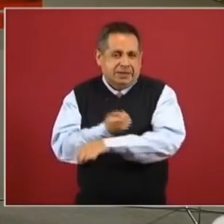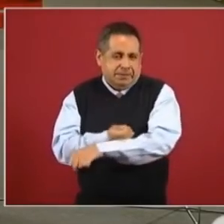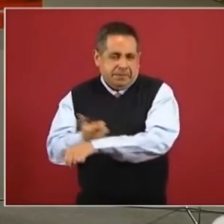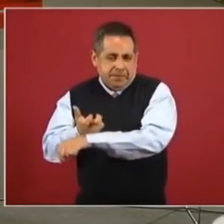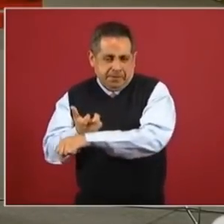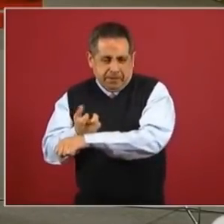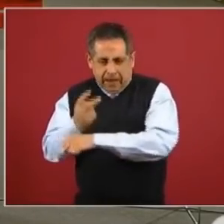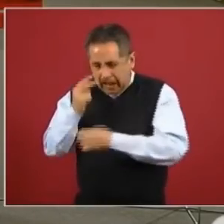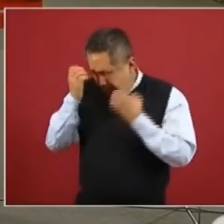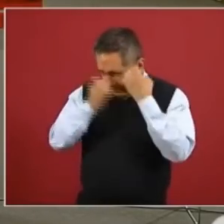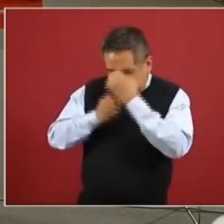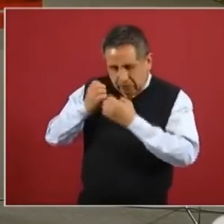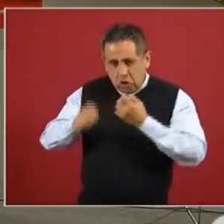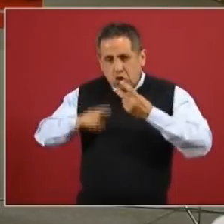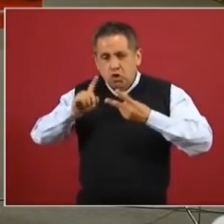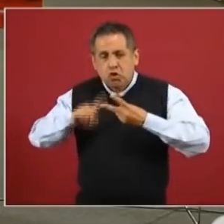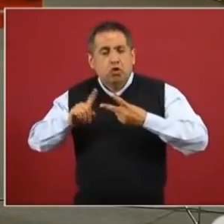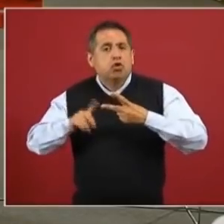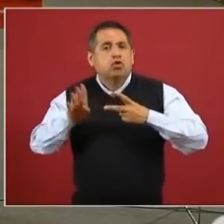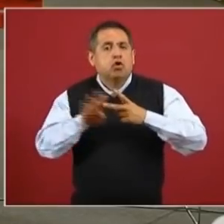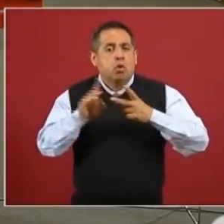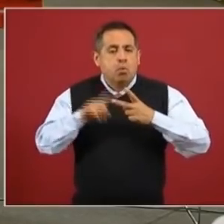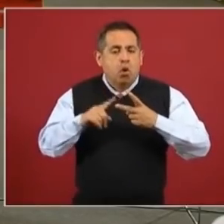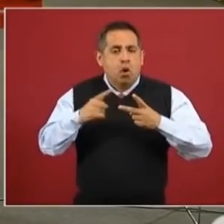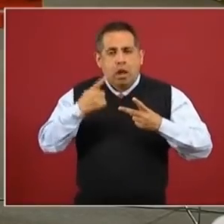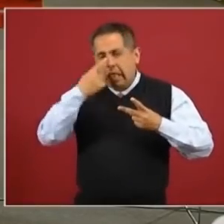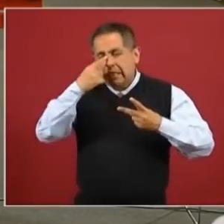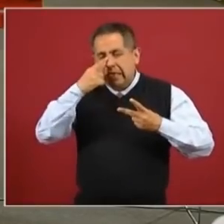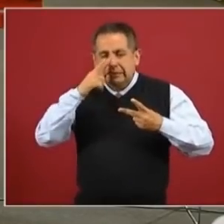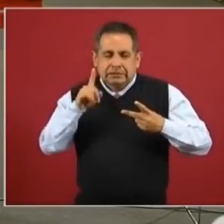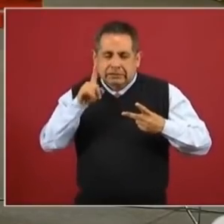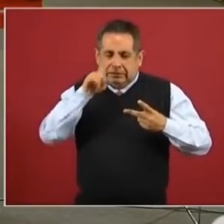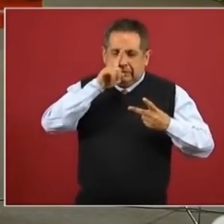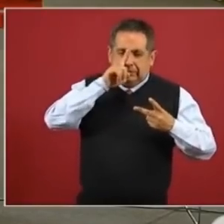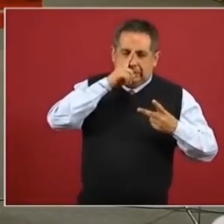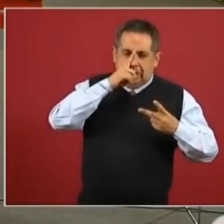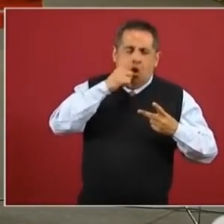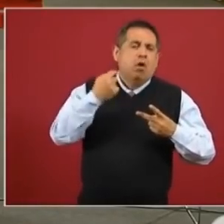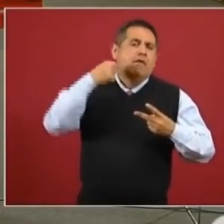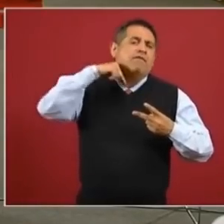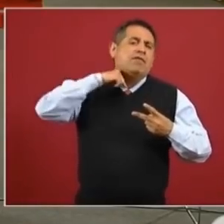es una prueba que se hace a nivel nasofaringeo, mi nariz o mi